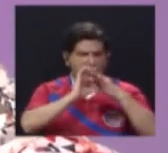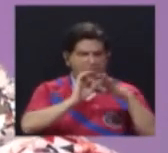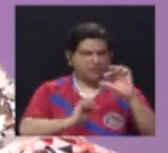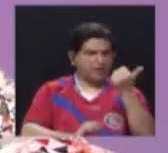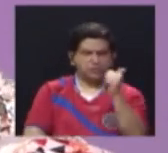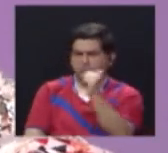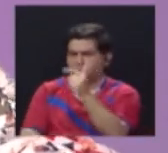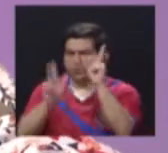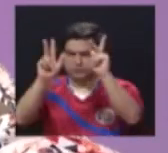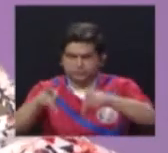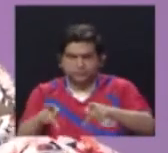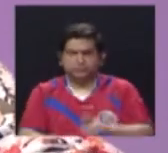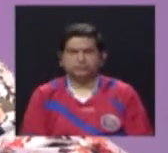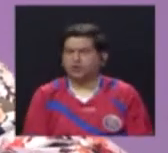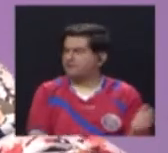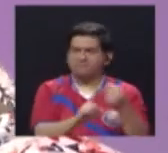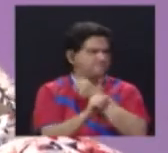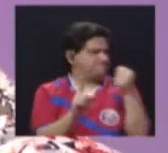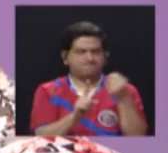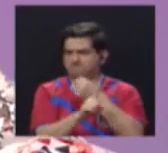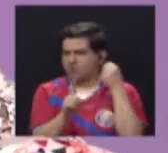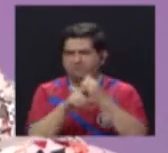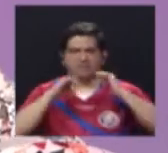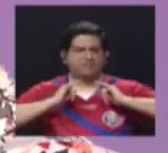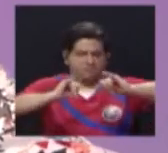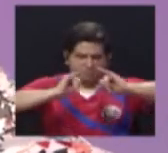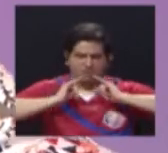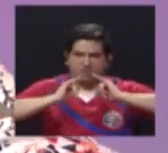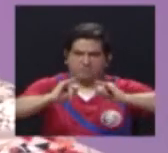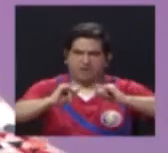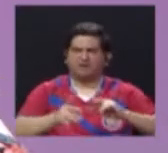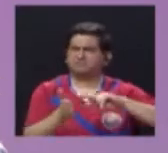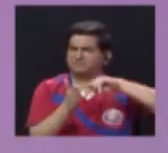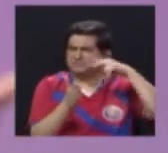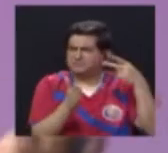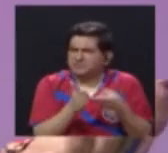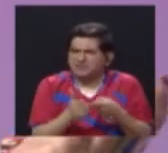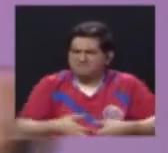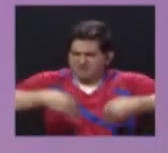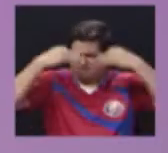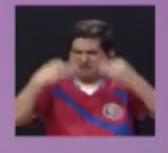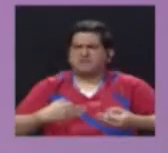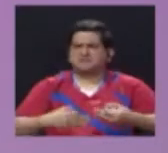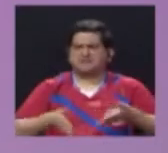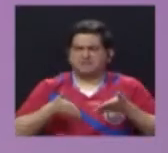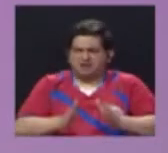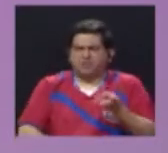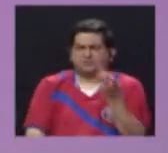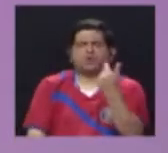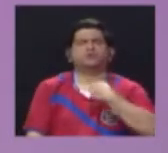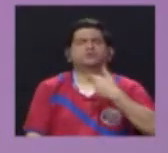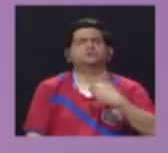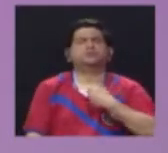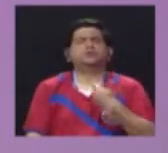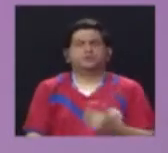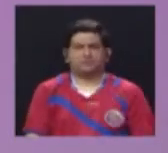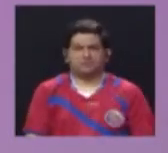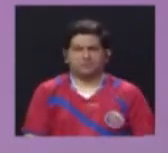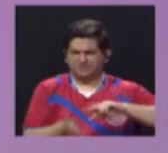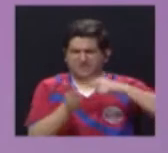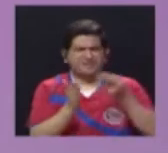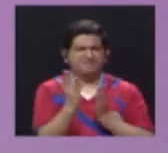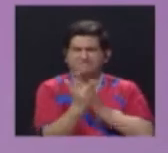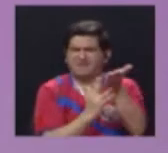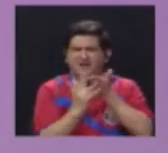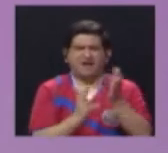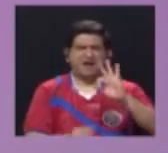las otras personas sin violencia con igualdad que significa decidir cuántos hijos quiero tener qué significa acceso